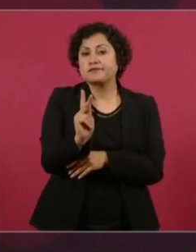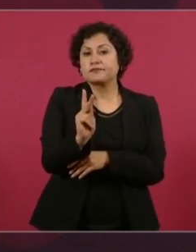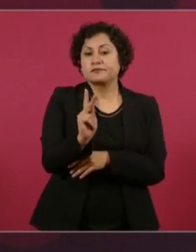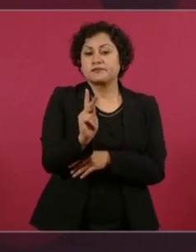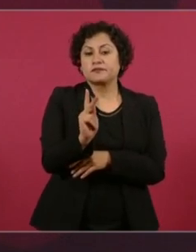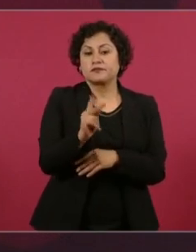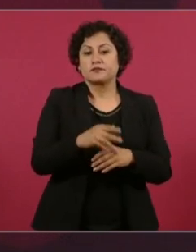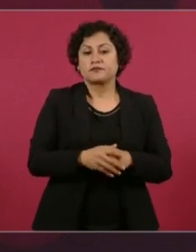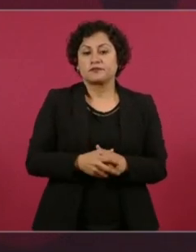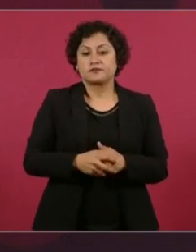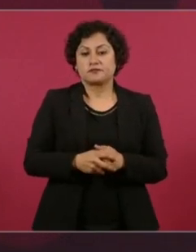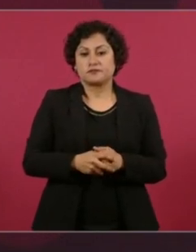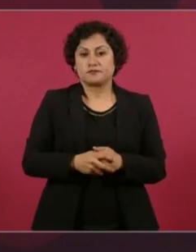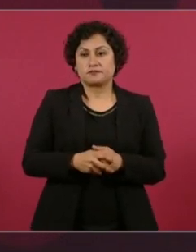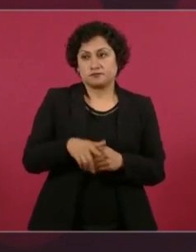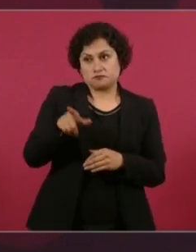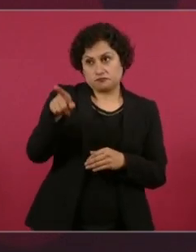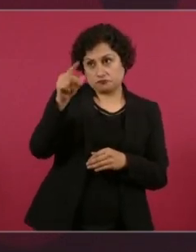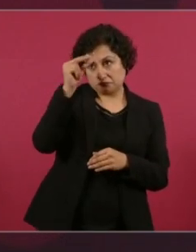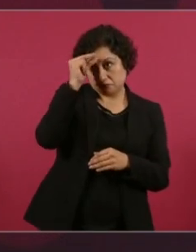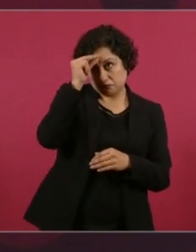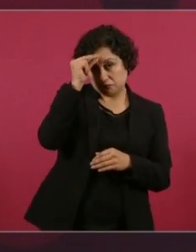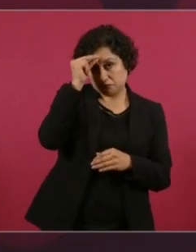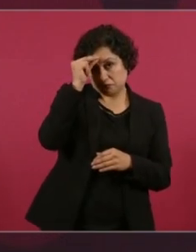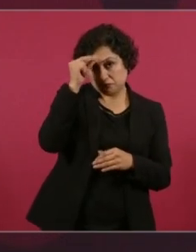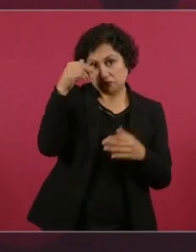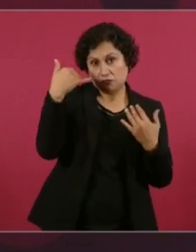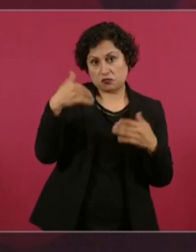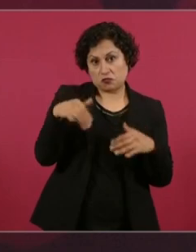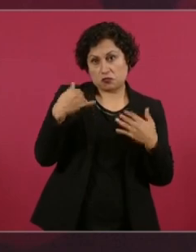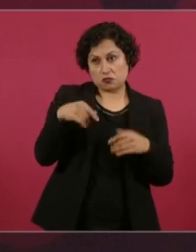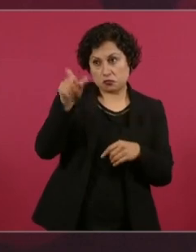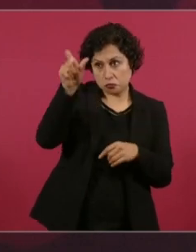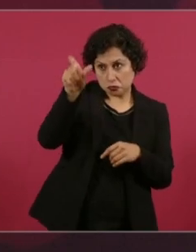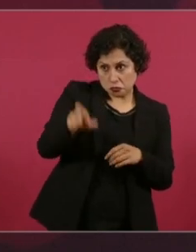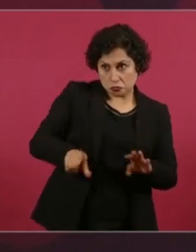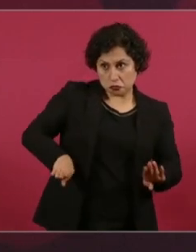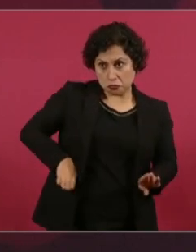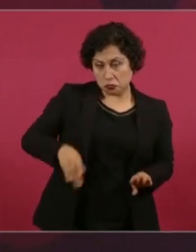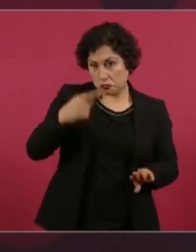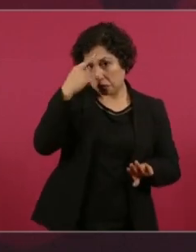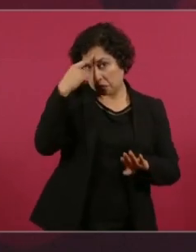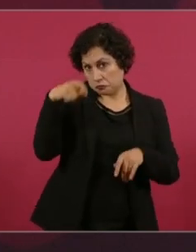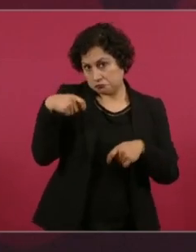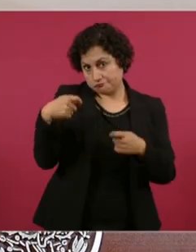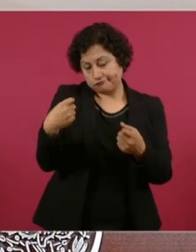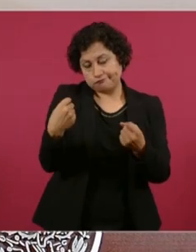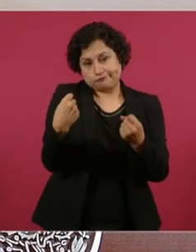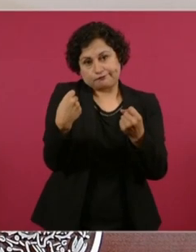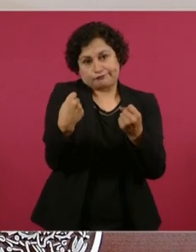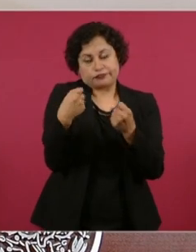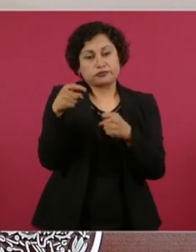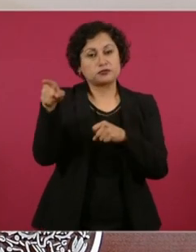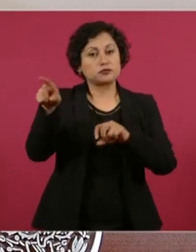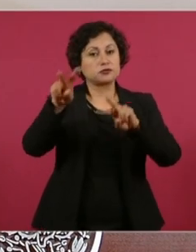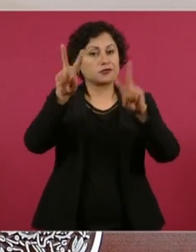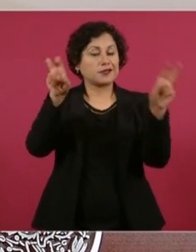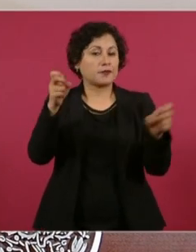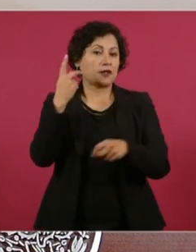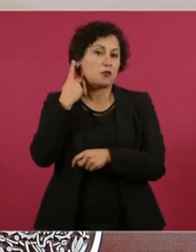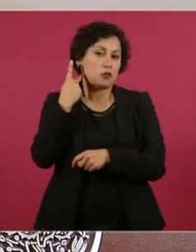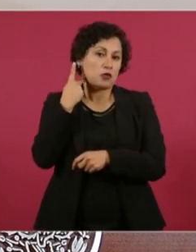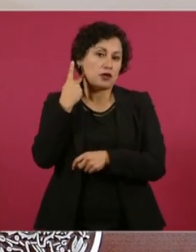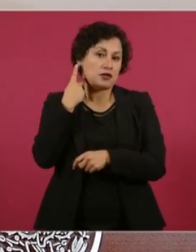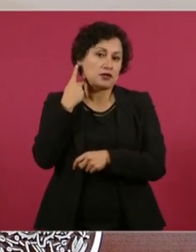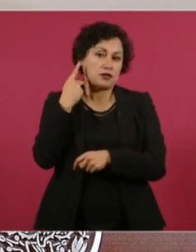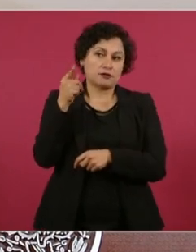siendo inteligente, es muy conservador y en política es